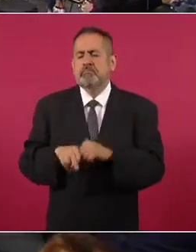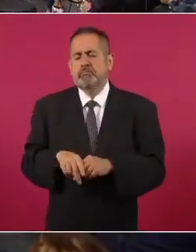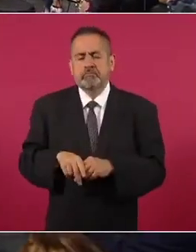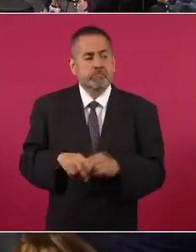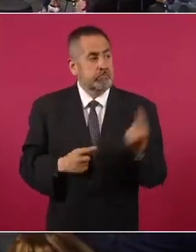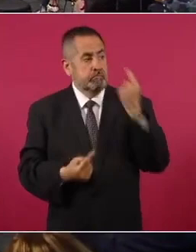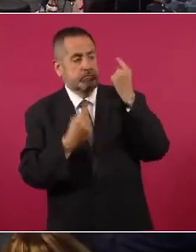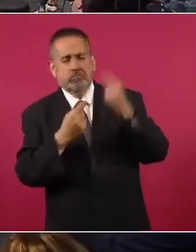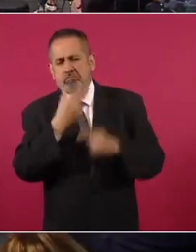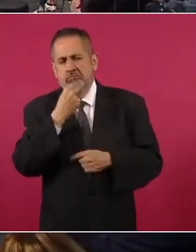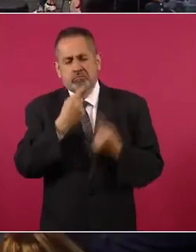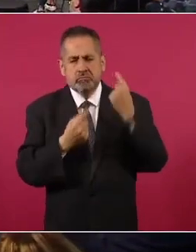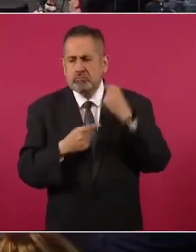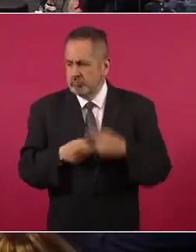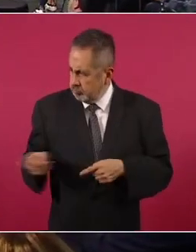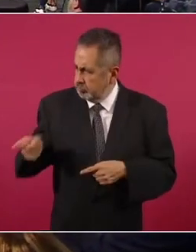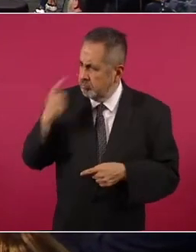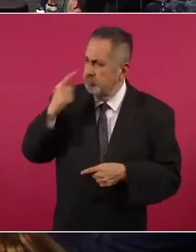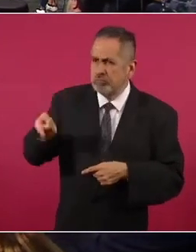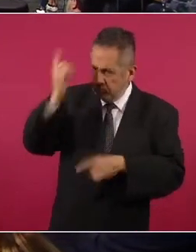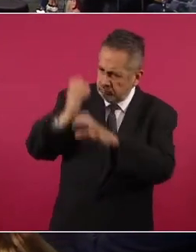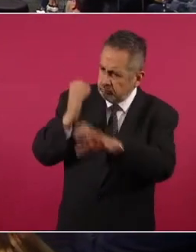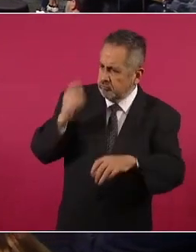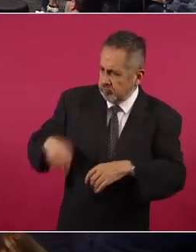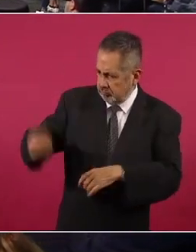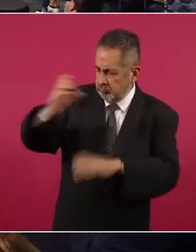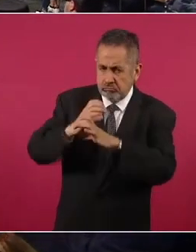señor: oye, ¿por qué no se viene un camión